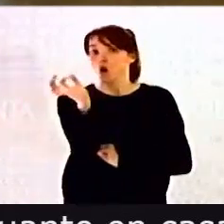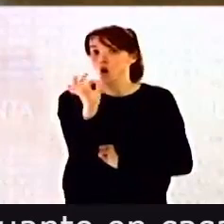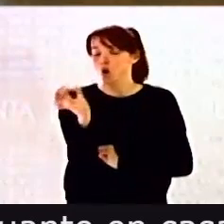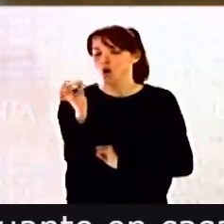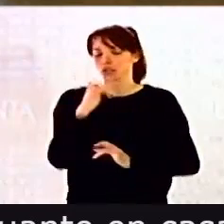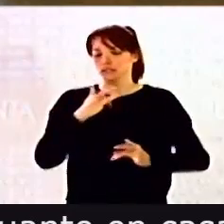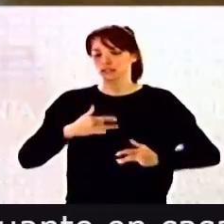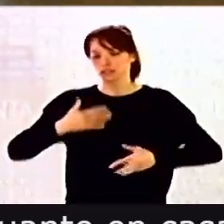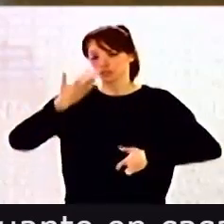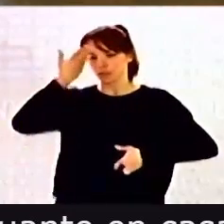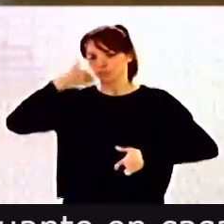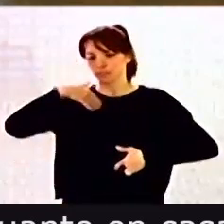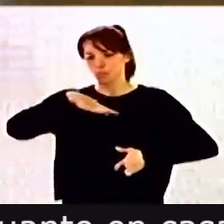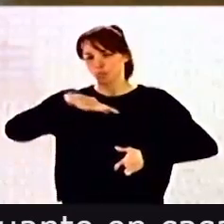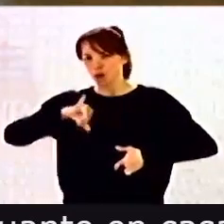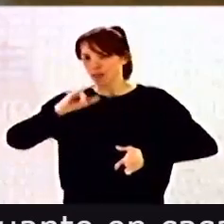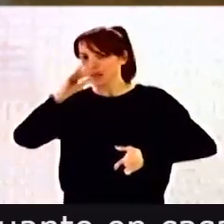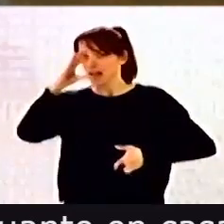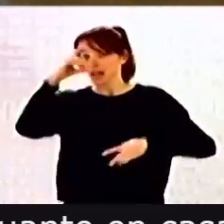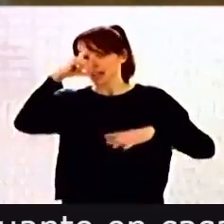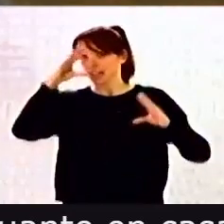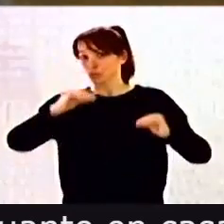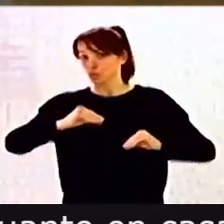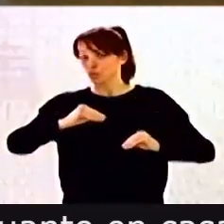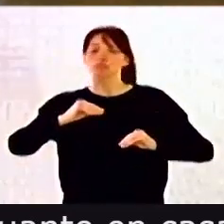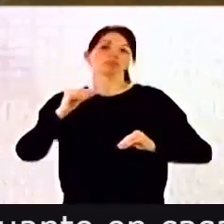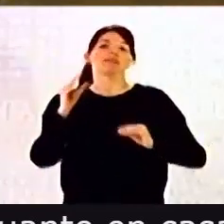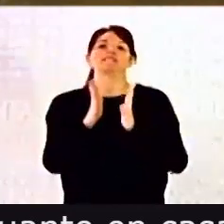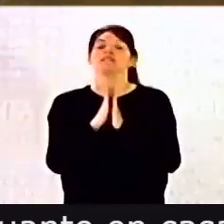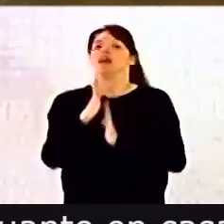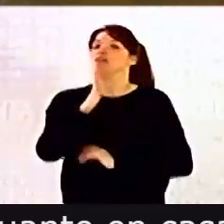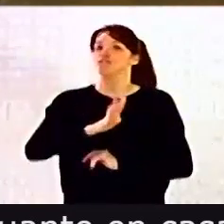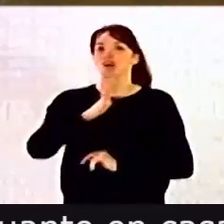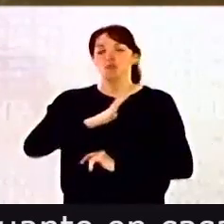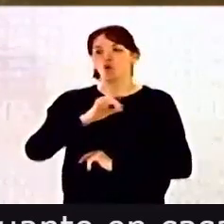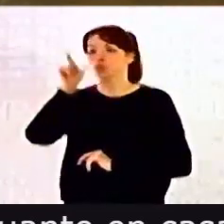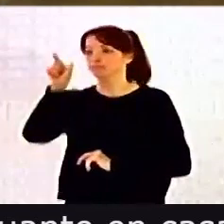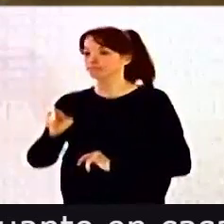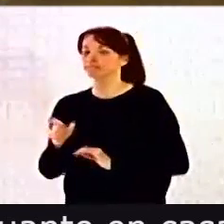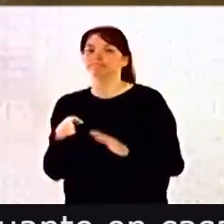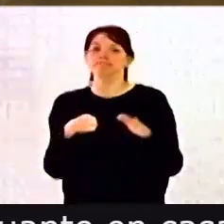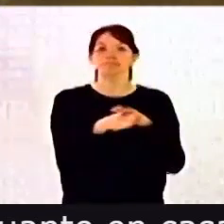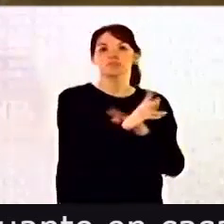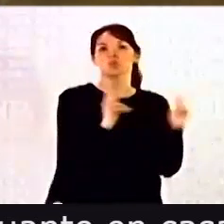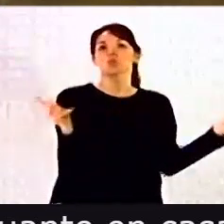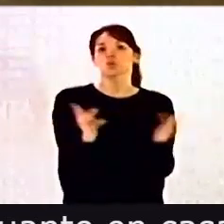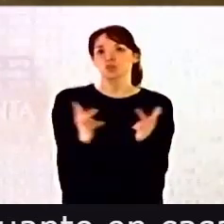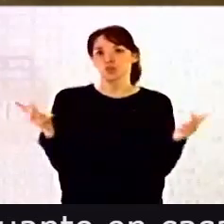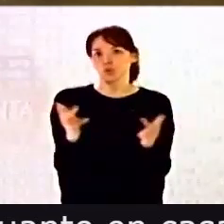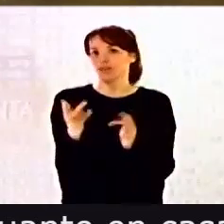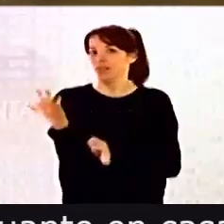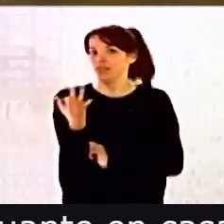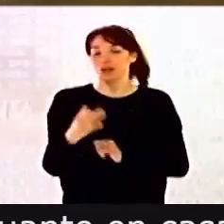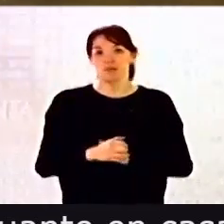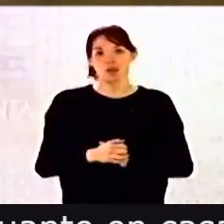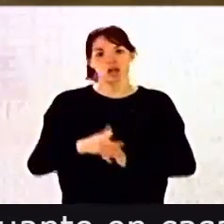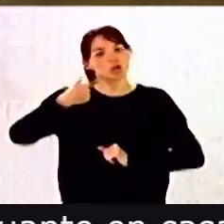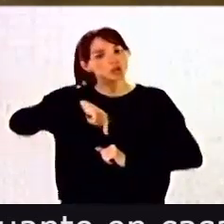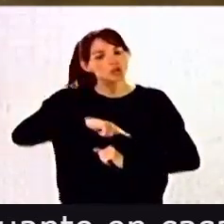ser compatibles con un ictus, por favor, acudan a las urgencias. Tenemos